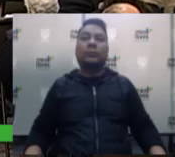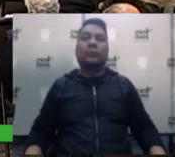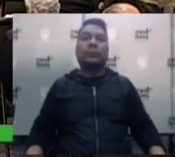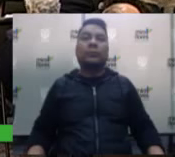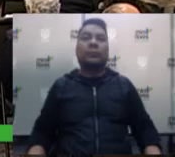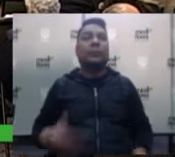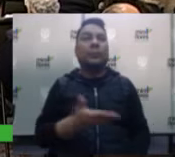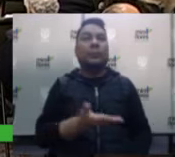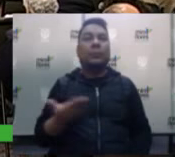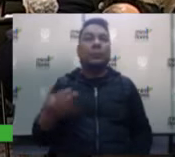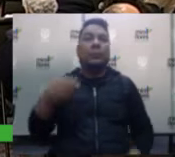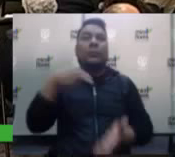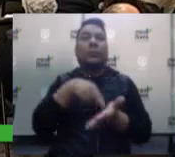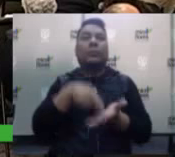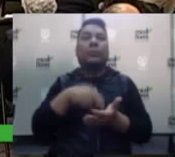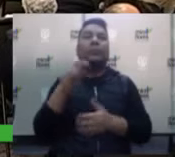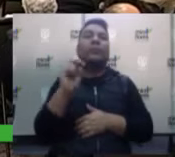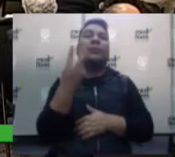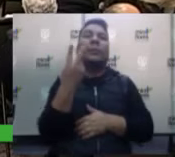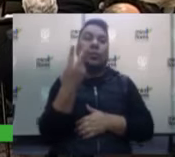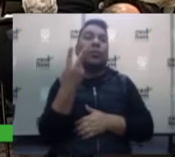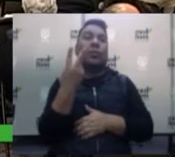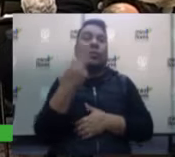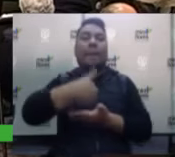Invitamos al señor notario para el segundo bloque.